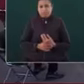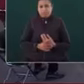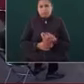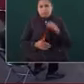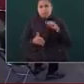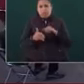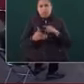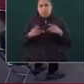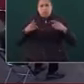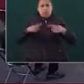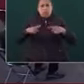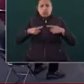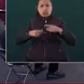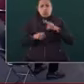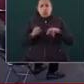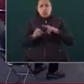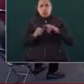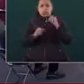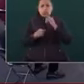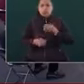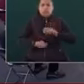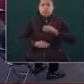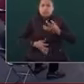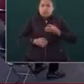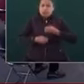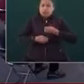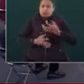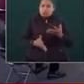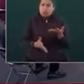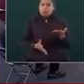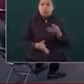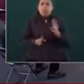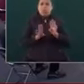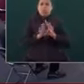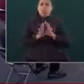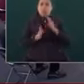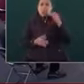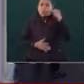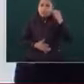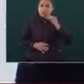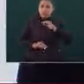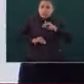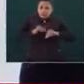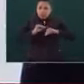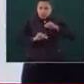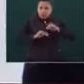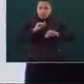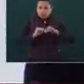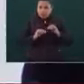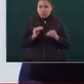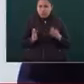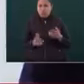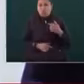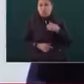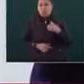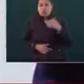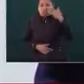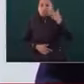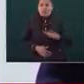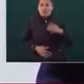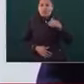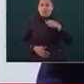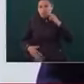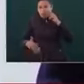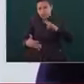se expresa, se manifiesta, saca su ingenio. Yo me entero así